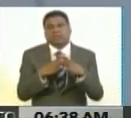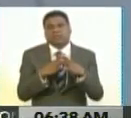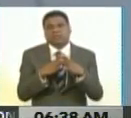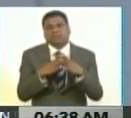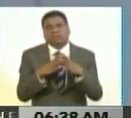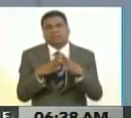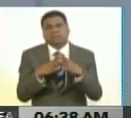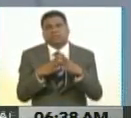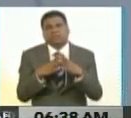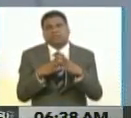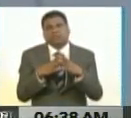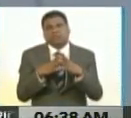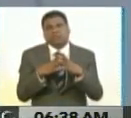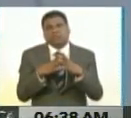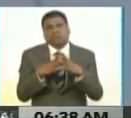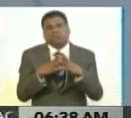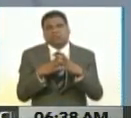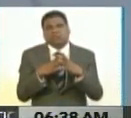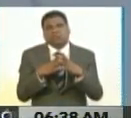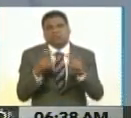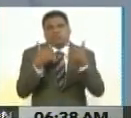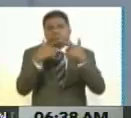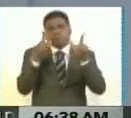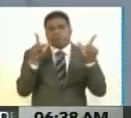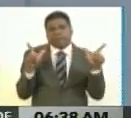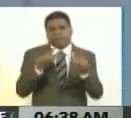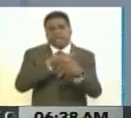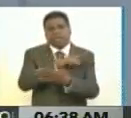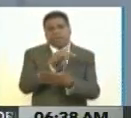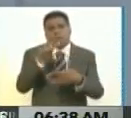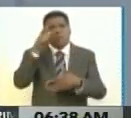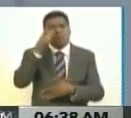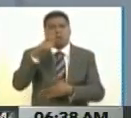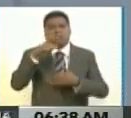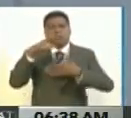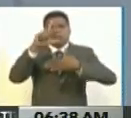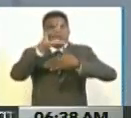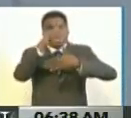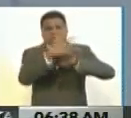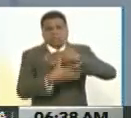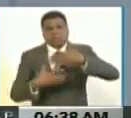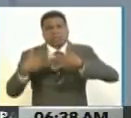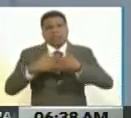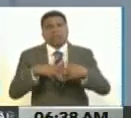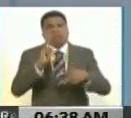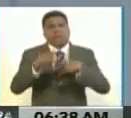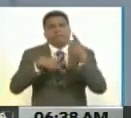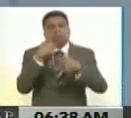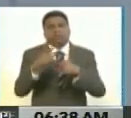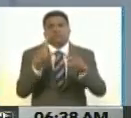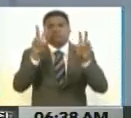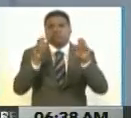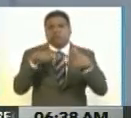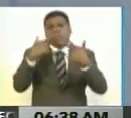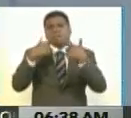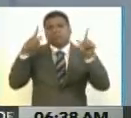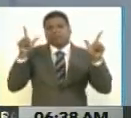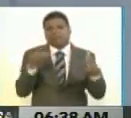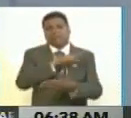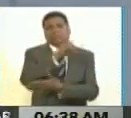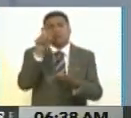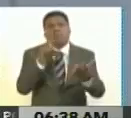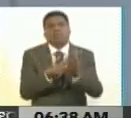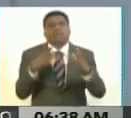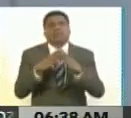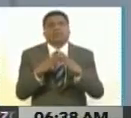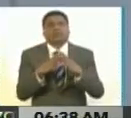pueblos de Sudamérica, ¿no? Por supuesto. La punta de lanza de este proceso, quien abrió esta nueva andadura hacia una dirección contraria a